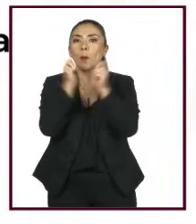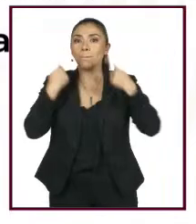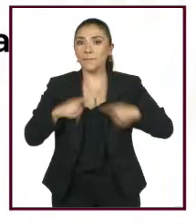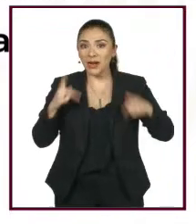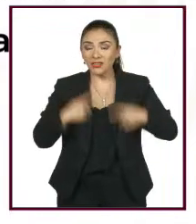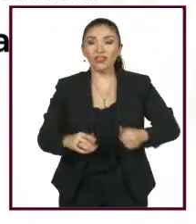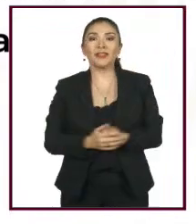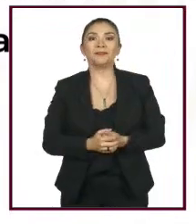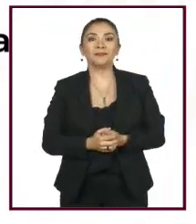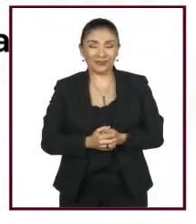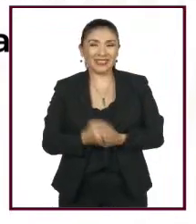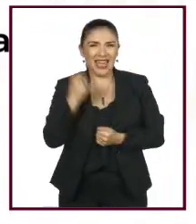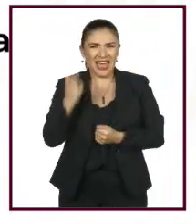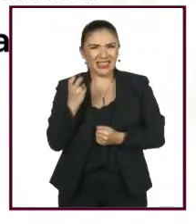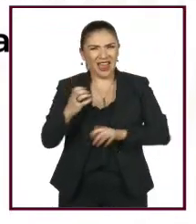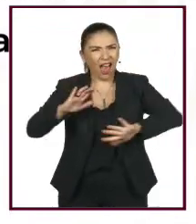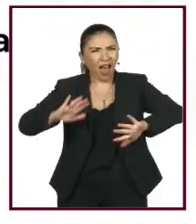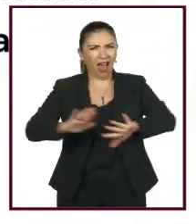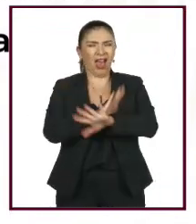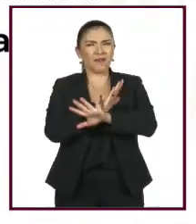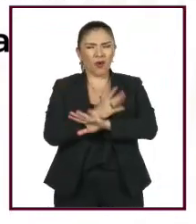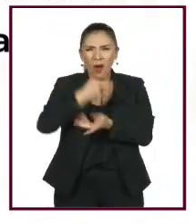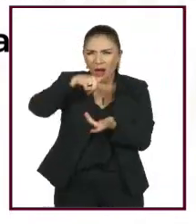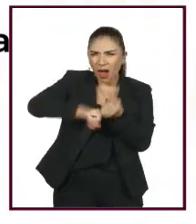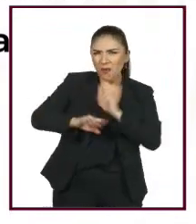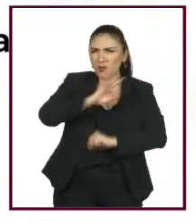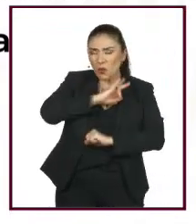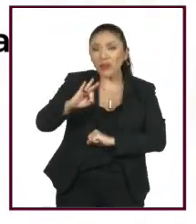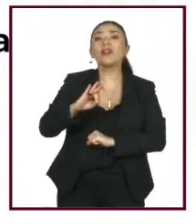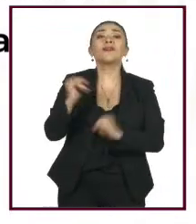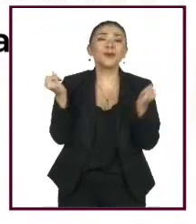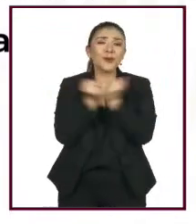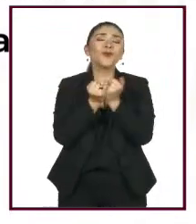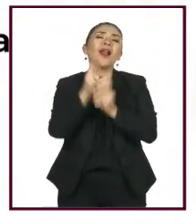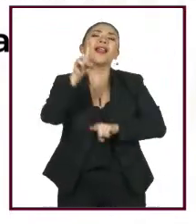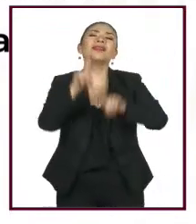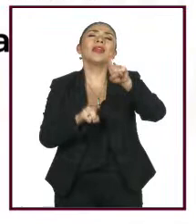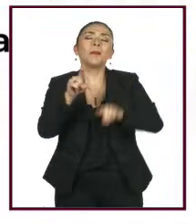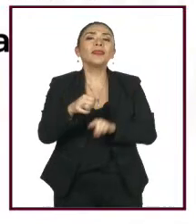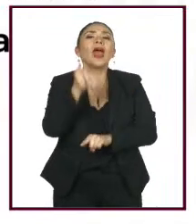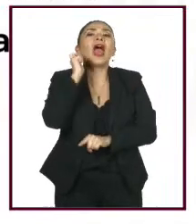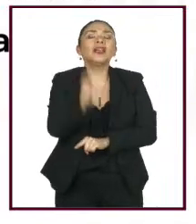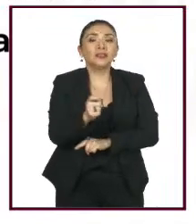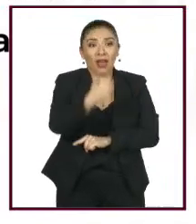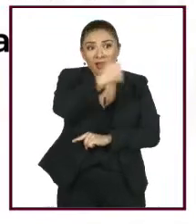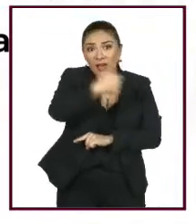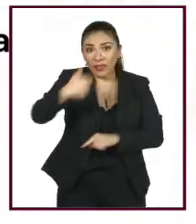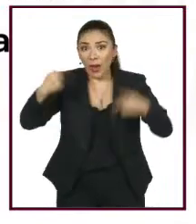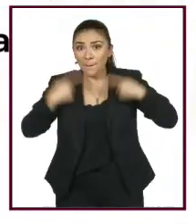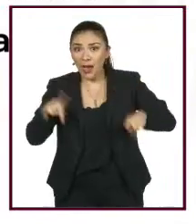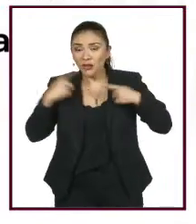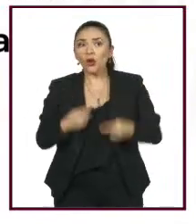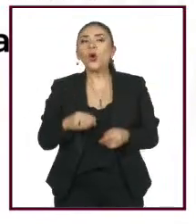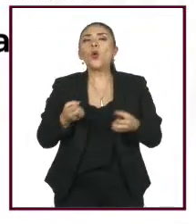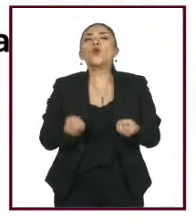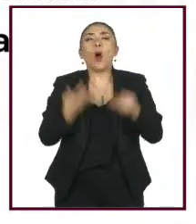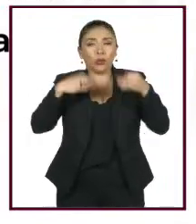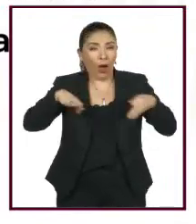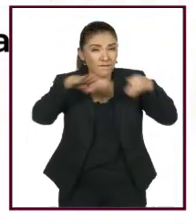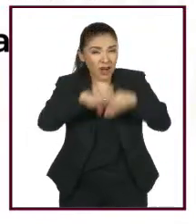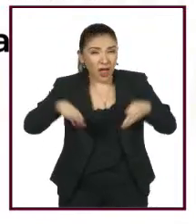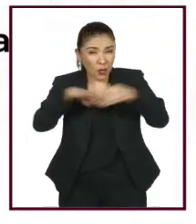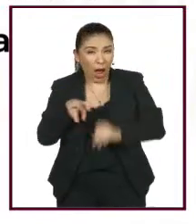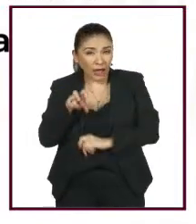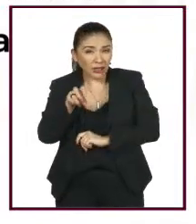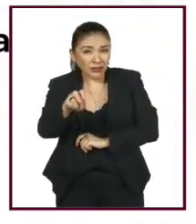interpersonales. Esta modificación que puede ocurrir también depende de la frecuencia y la cantidad con la que se consume esta